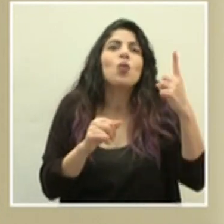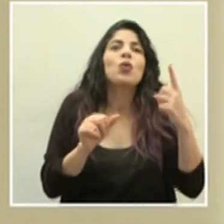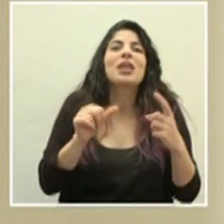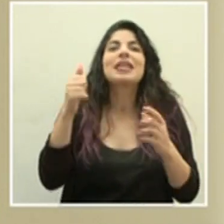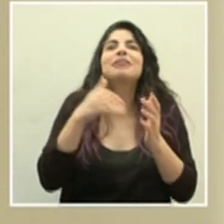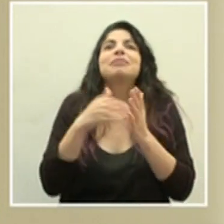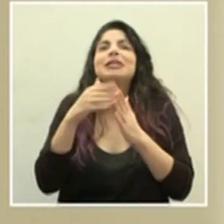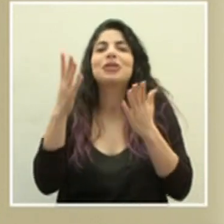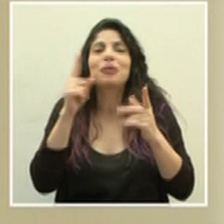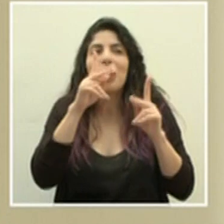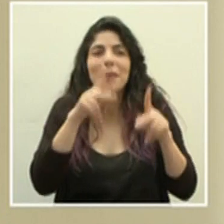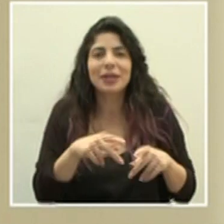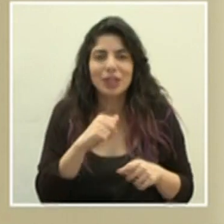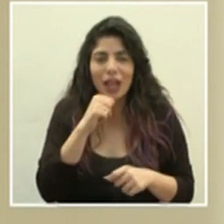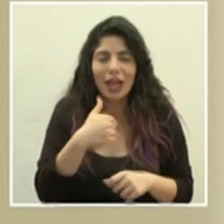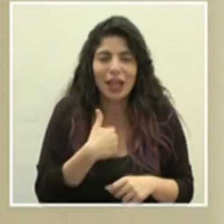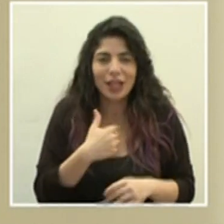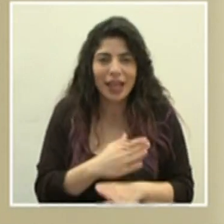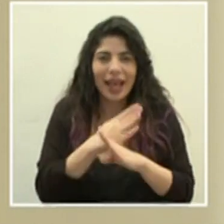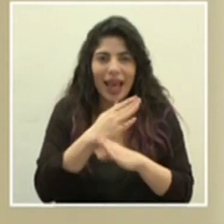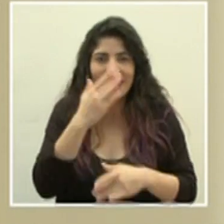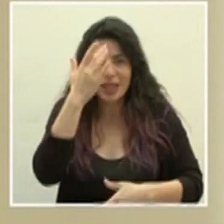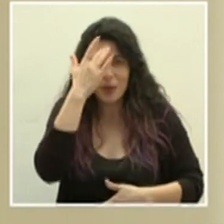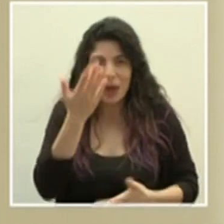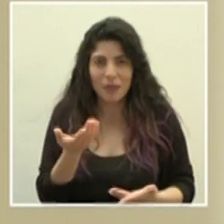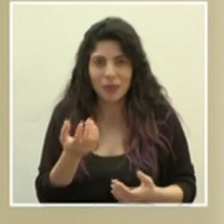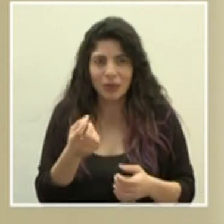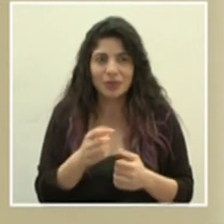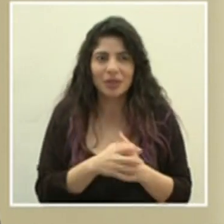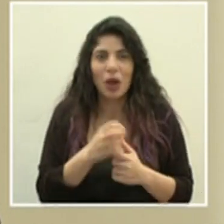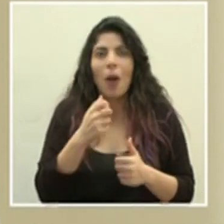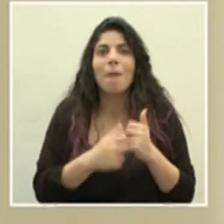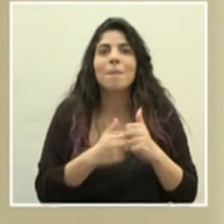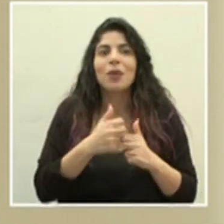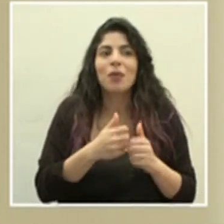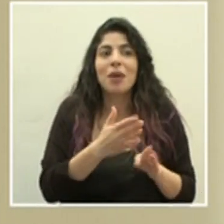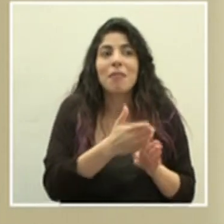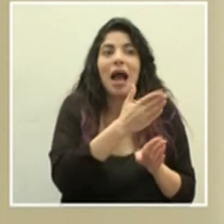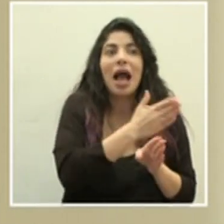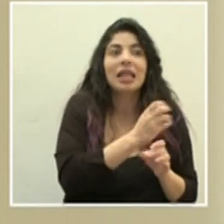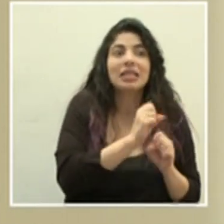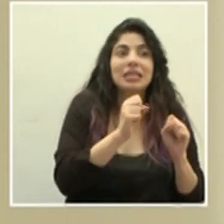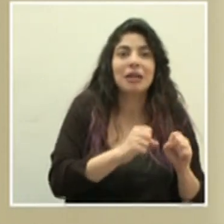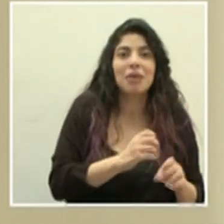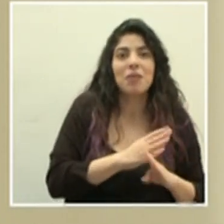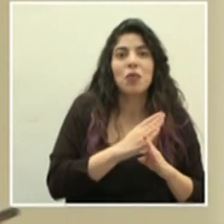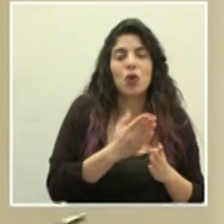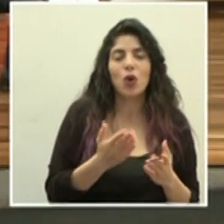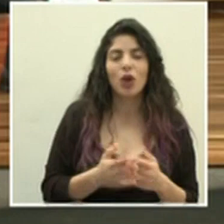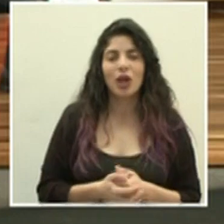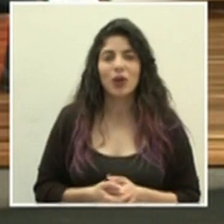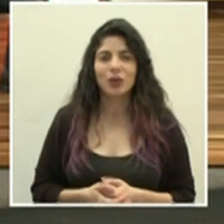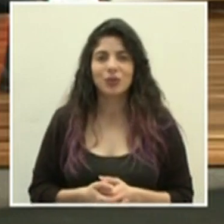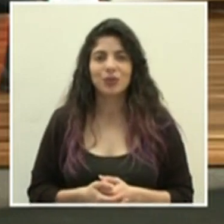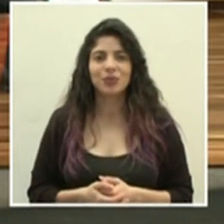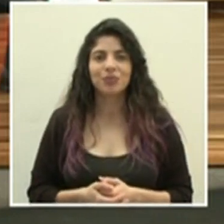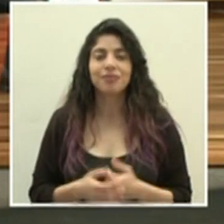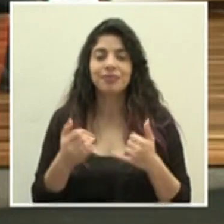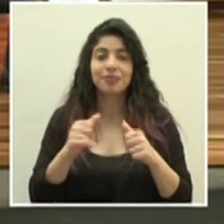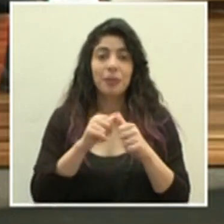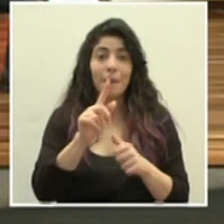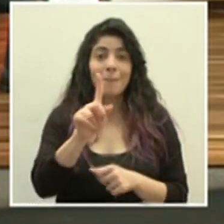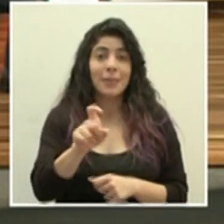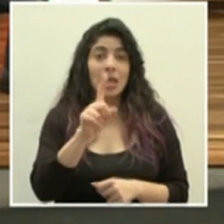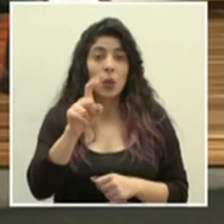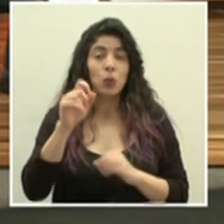millones una persona que no levante anticuerpos, posiblemente ya con ciertos problemas de base en su sistema inmunológico. Continuamos con las consultas